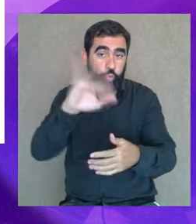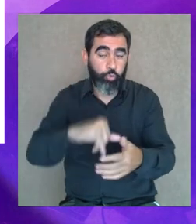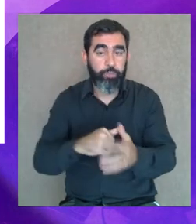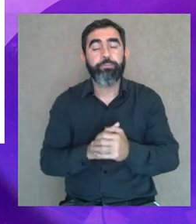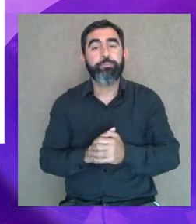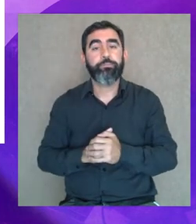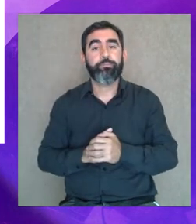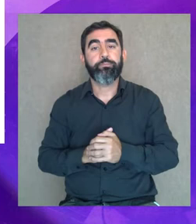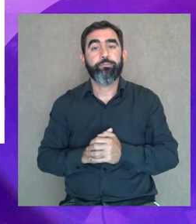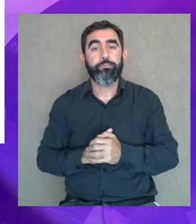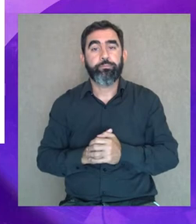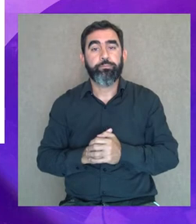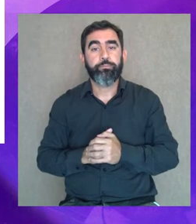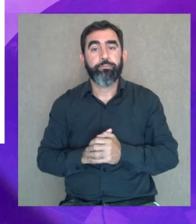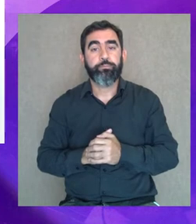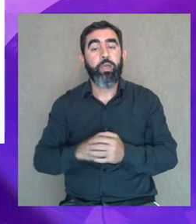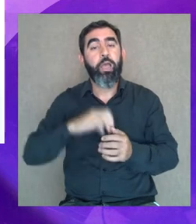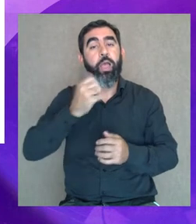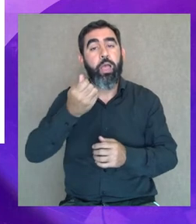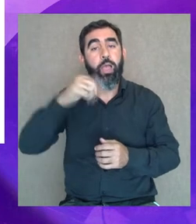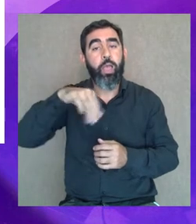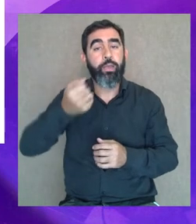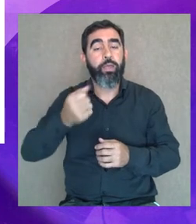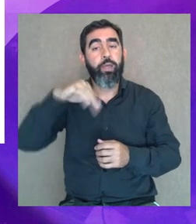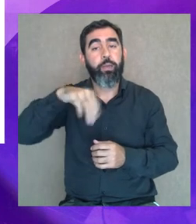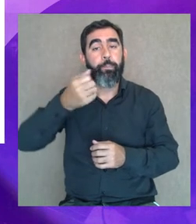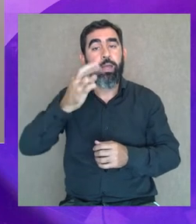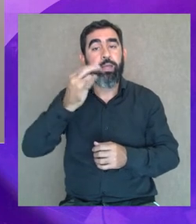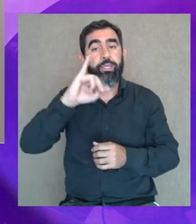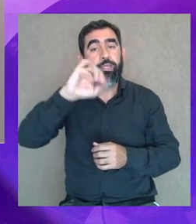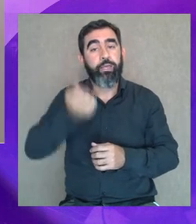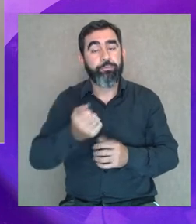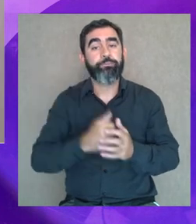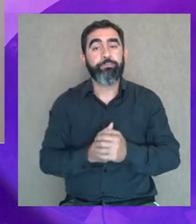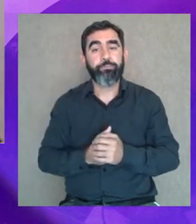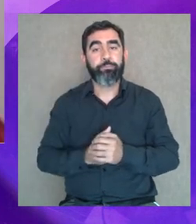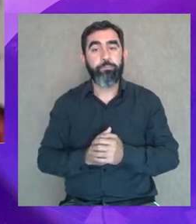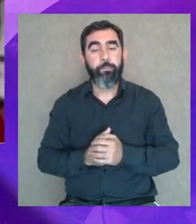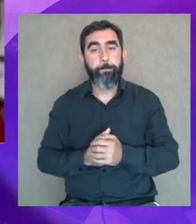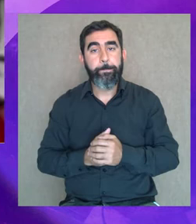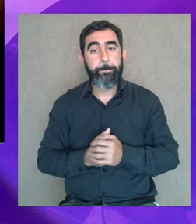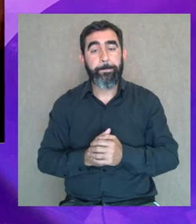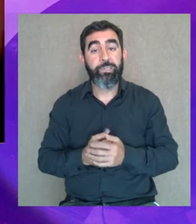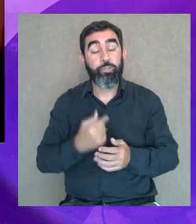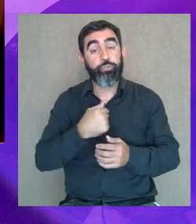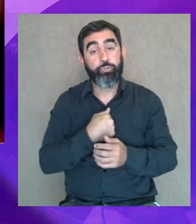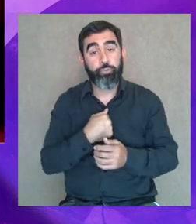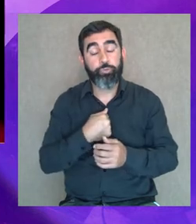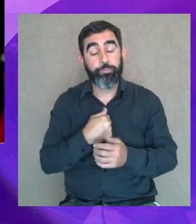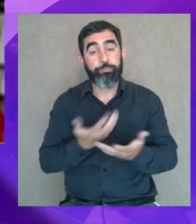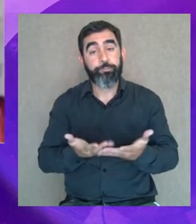y en el cual tal cual anamaría muchas gracias anamaría sí bueno yo